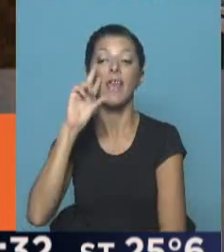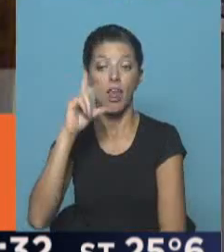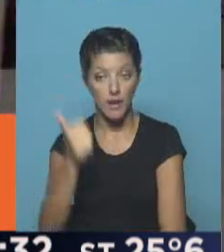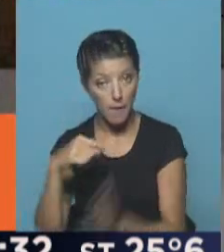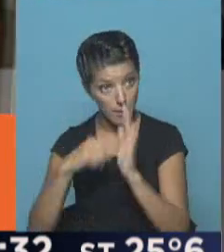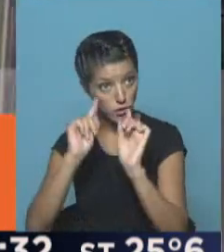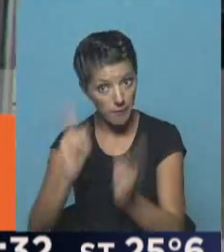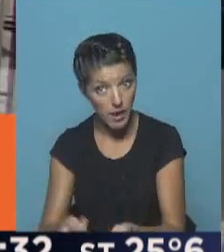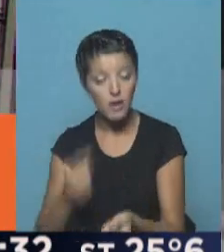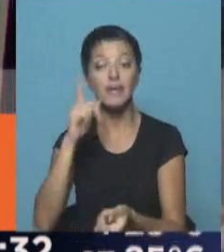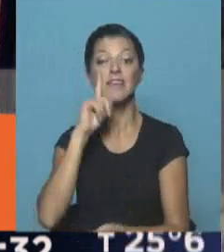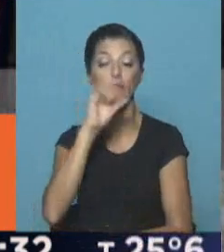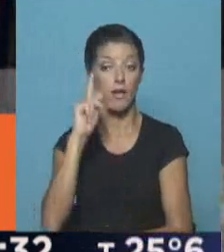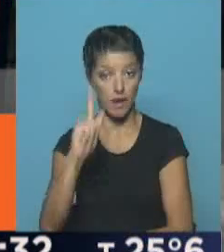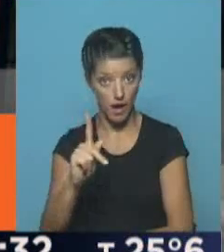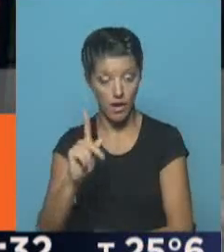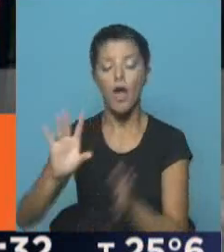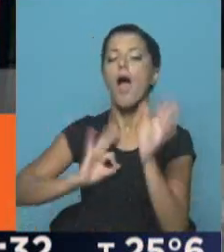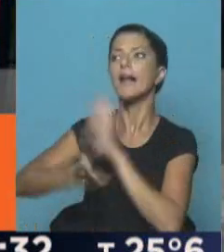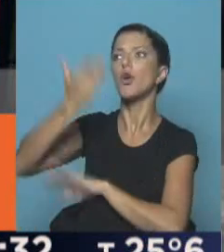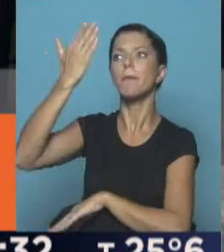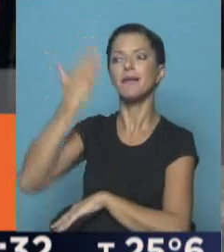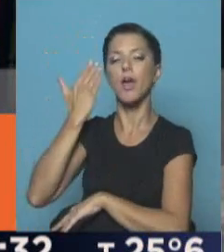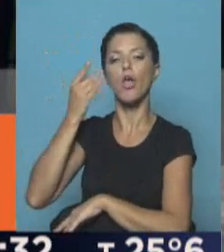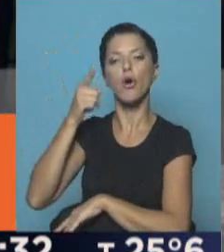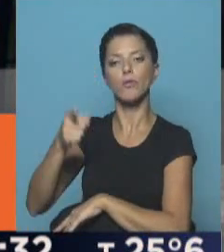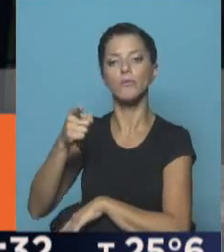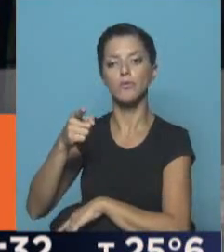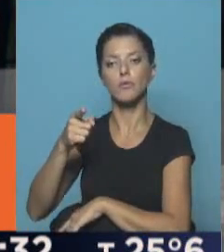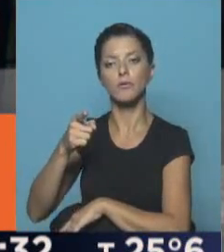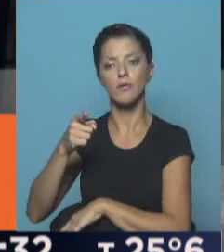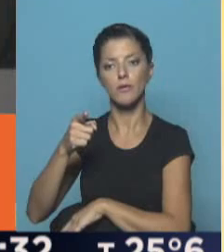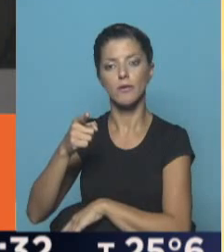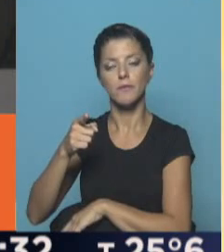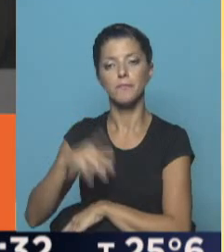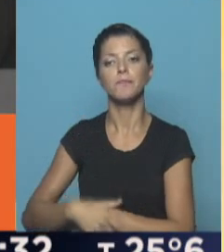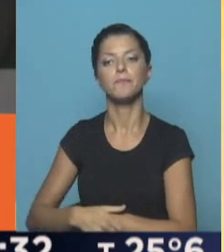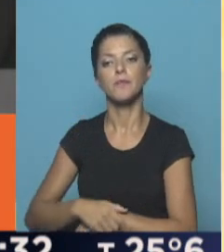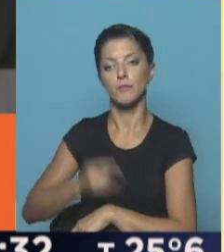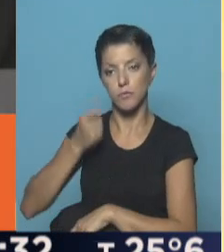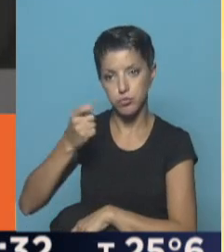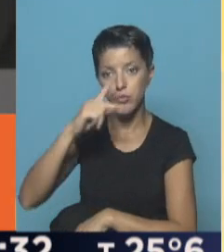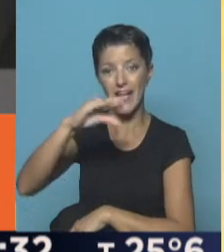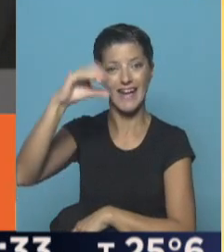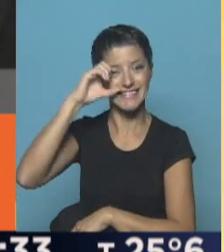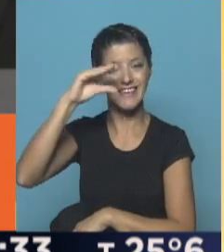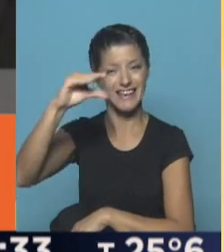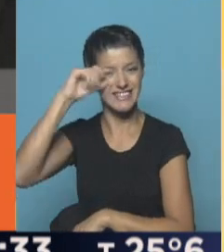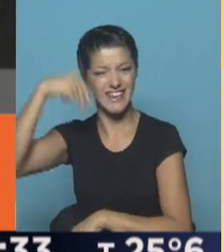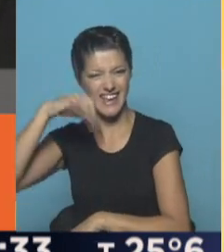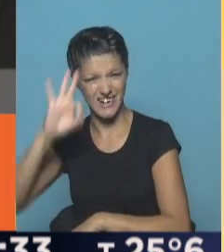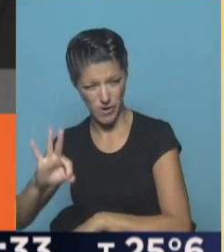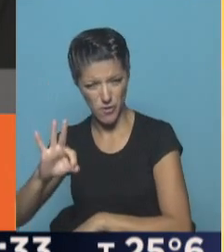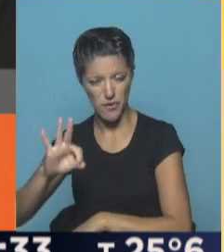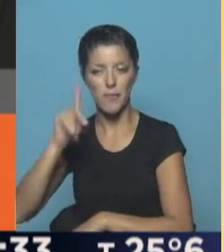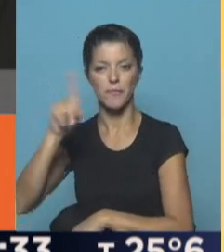a Irak. Fíjate que el año pasado mataron allí a Abu Omar al-Jillani, que significa el checheno, sí, que provenía